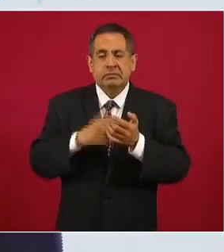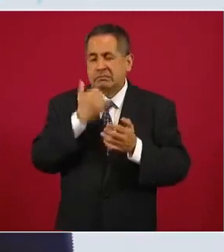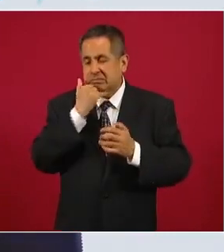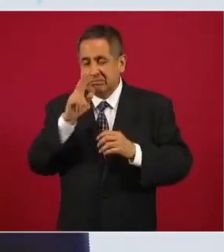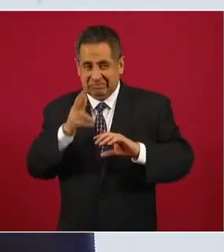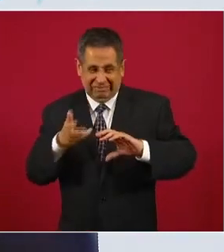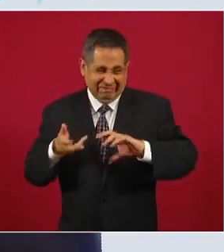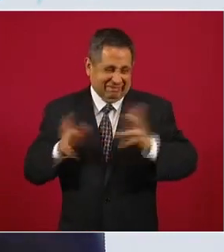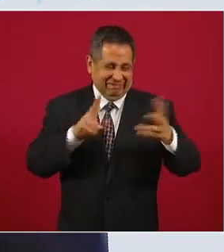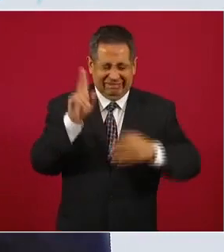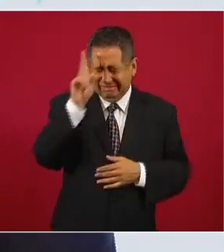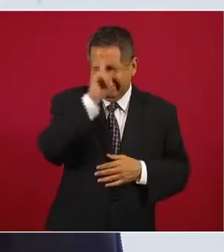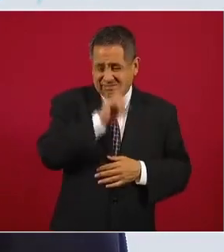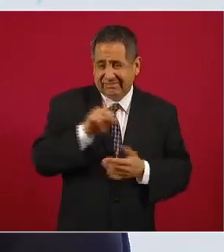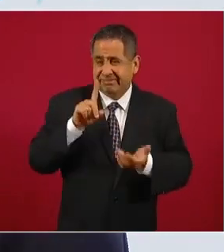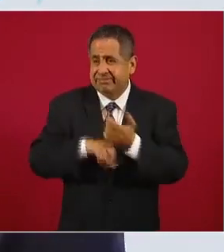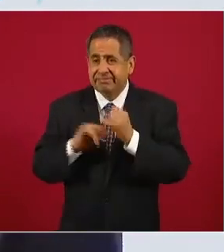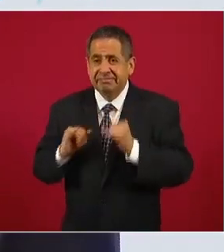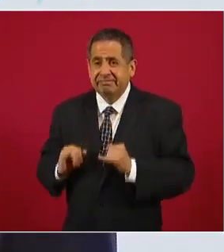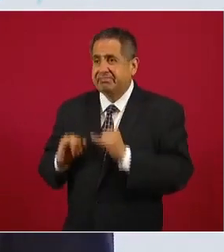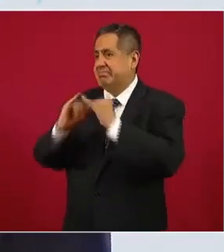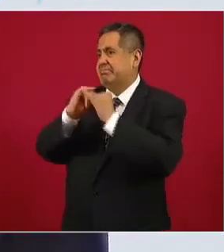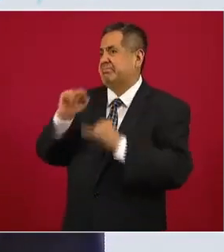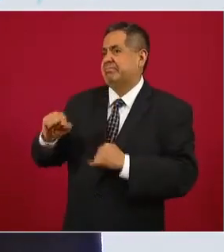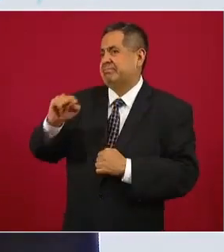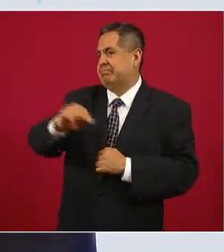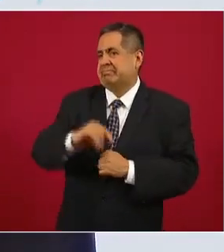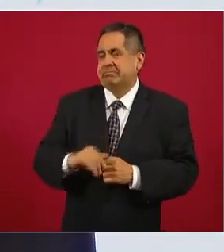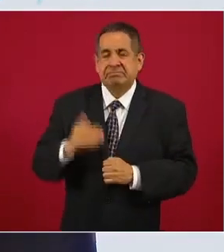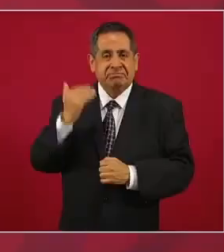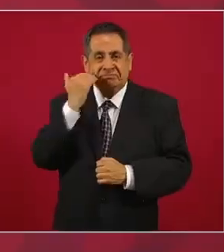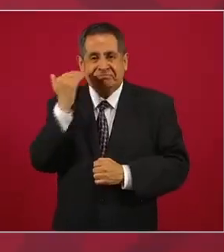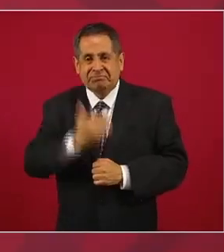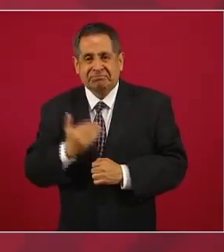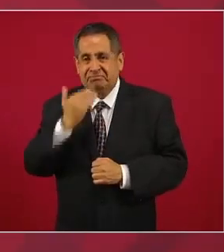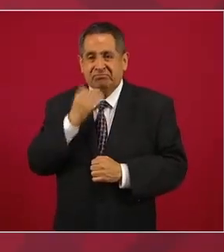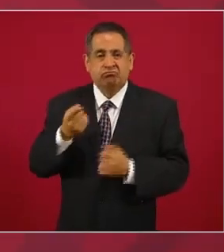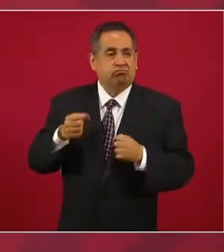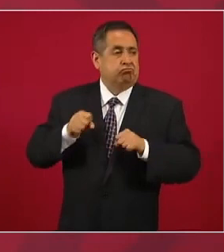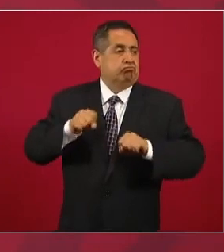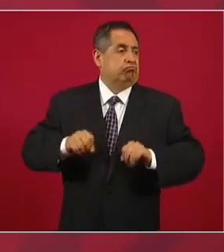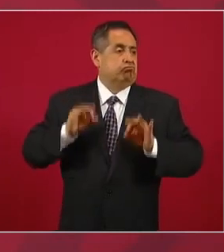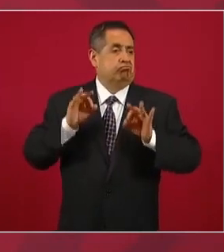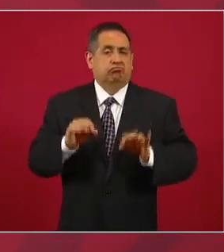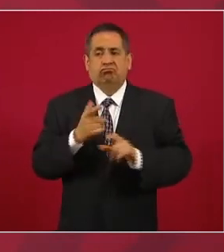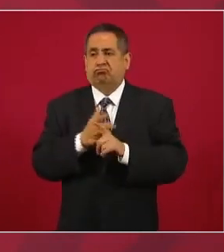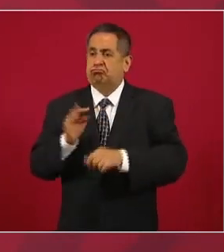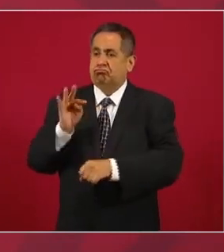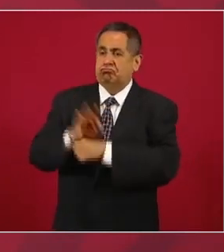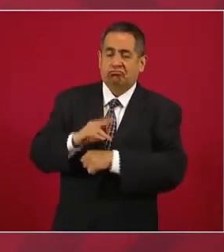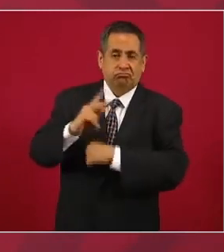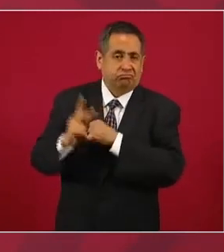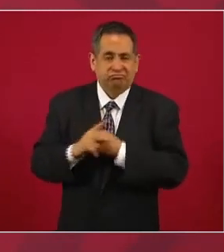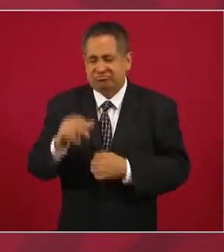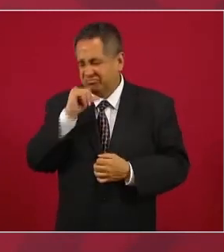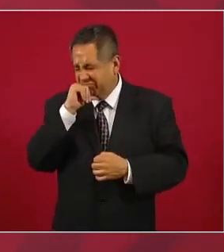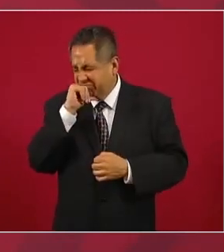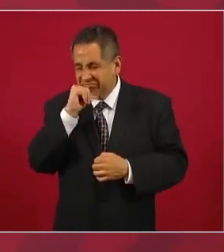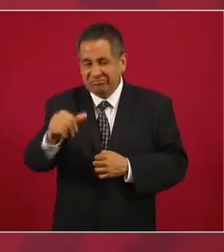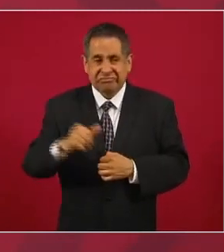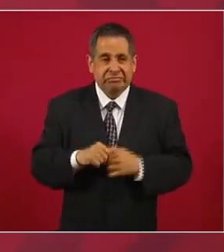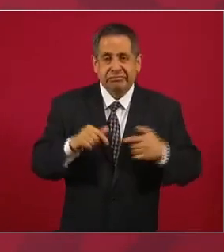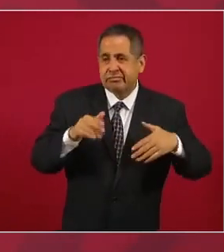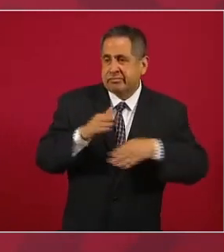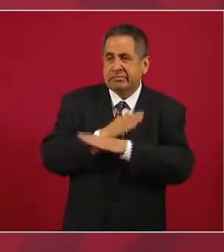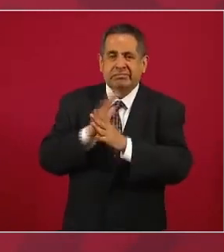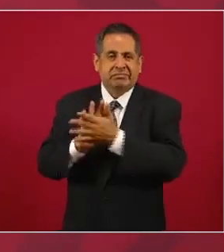deterioro de las instituciones, en la pérdida de soberanía y en la devastación de las